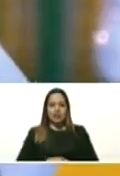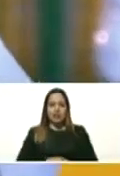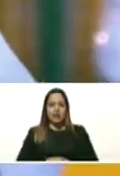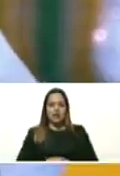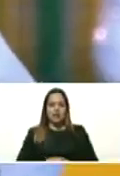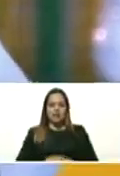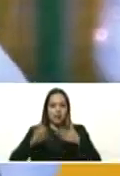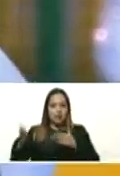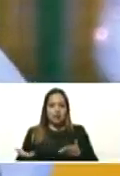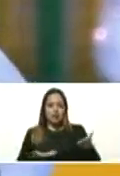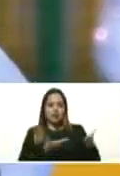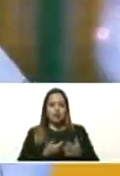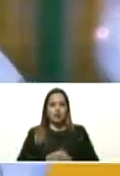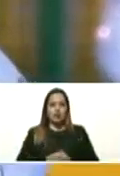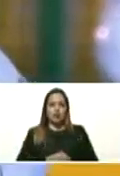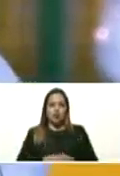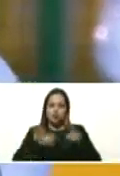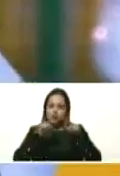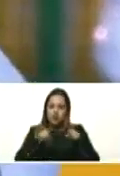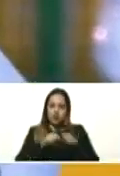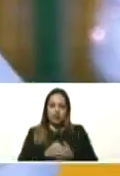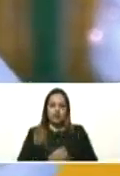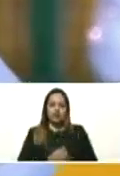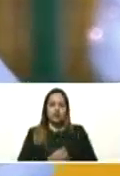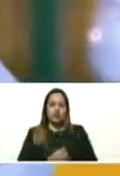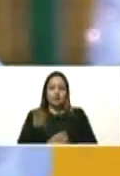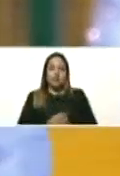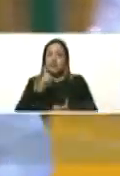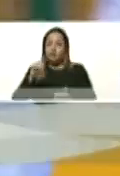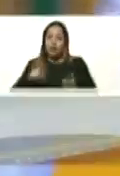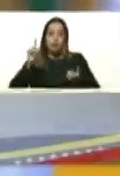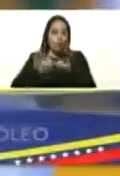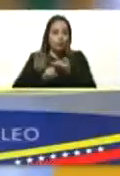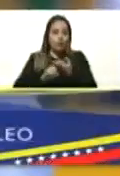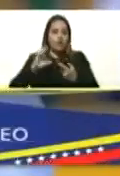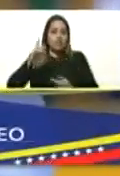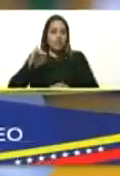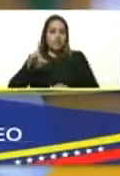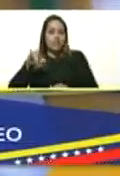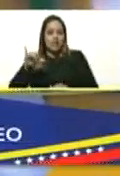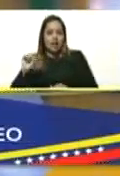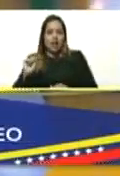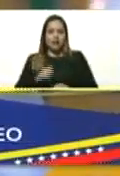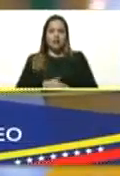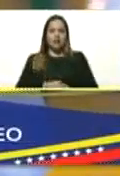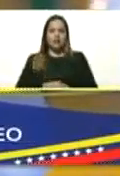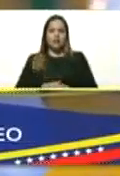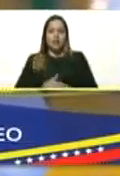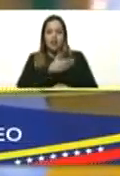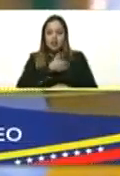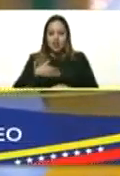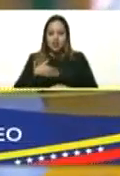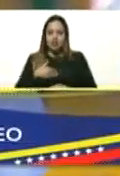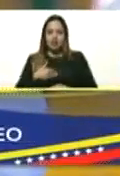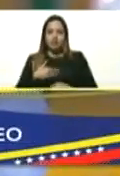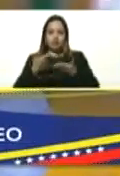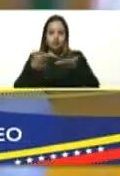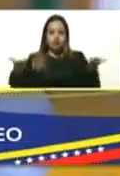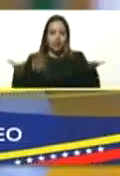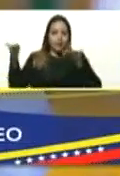Bienvenido a usted, a la querida primera combatiente Silvia Flores. Quiero darle la bienvenida a